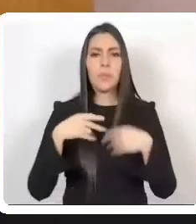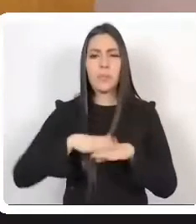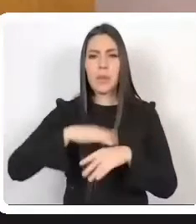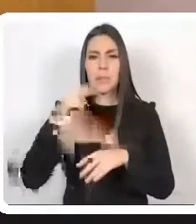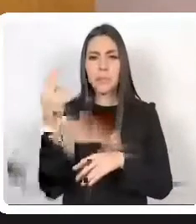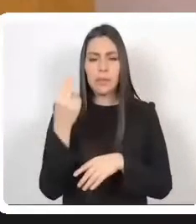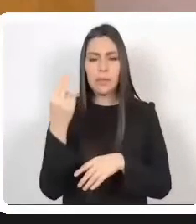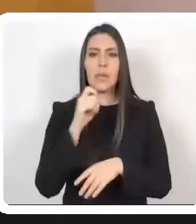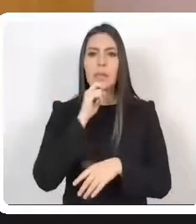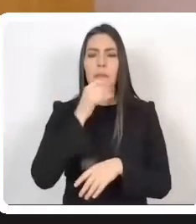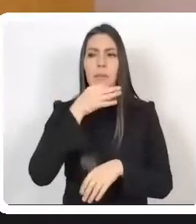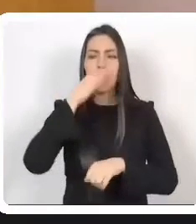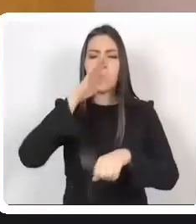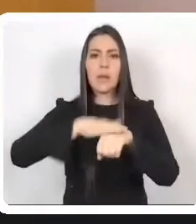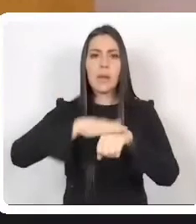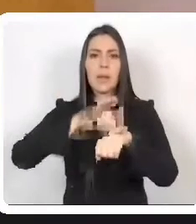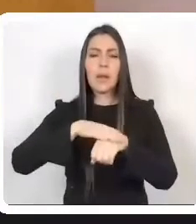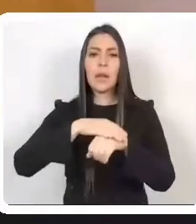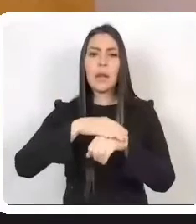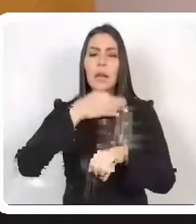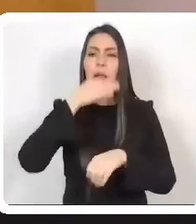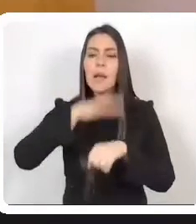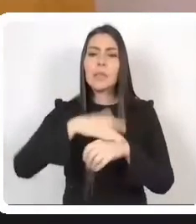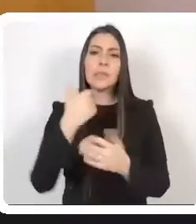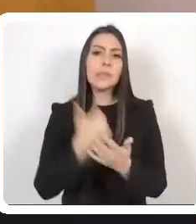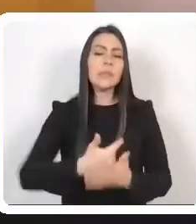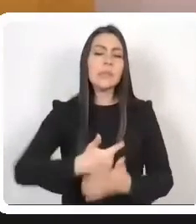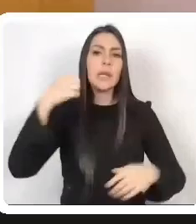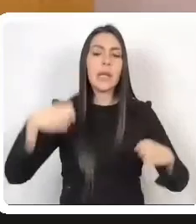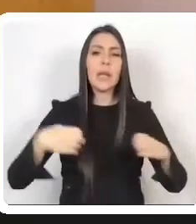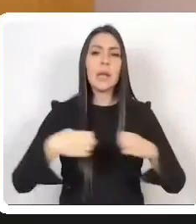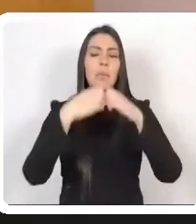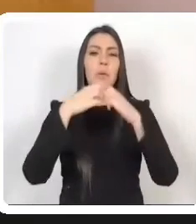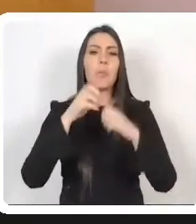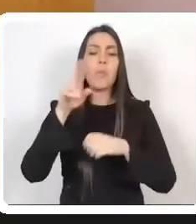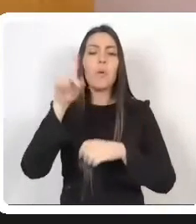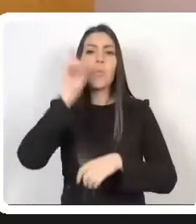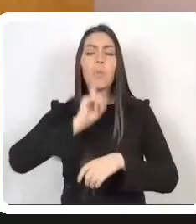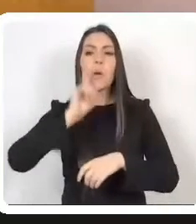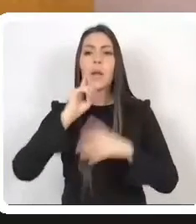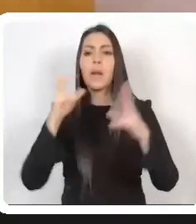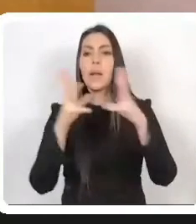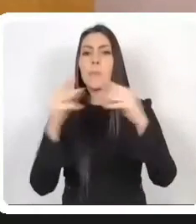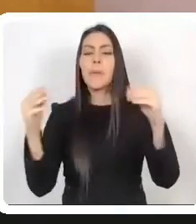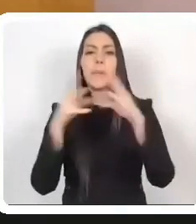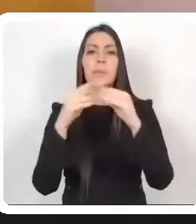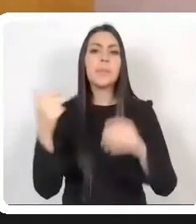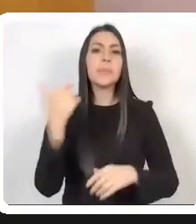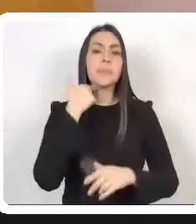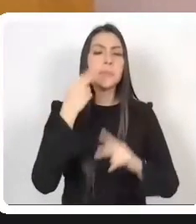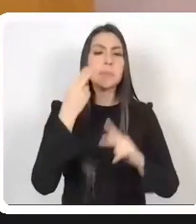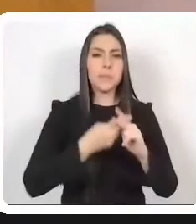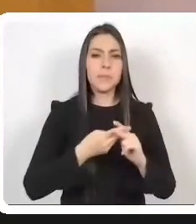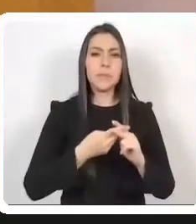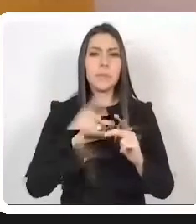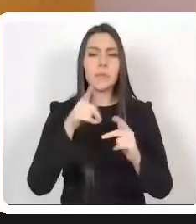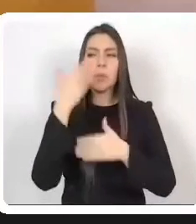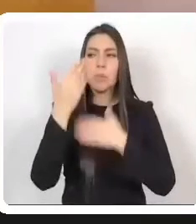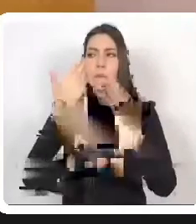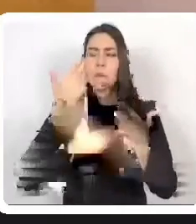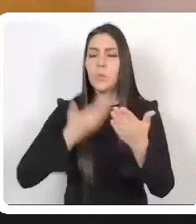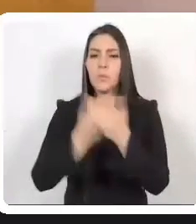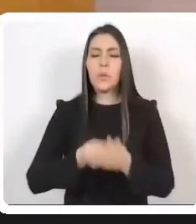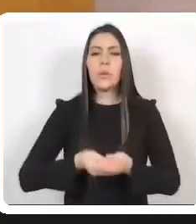declaratorias de alerta de violencia de género contra las mujeres por feminicidio y desaparición. Para su estudio y dictamen, la iniciativa con proyecto